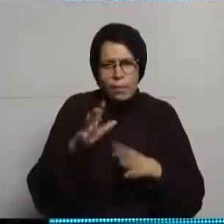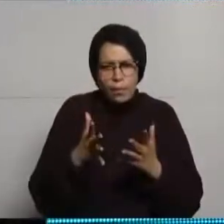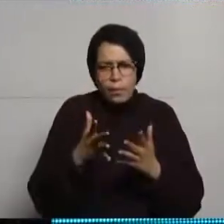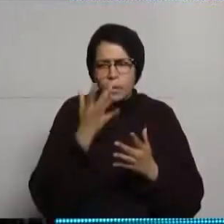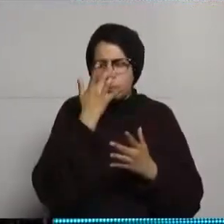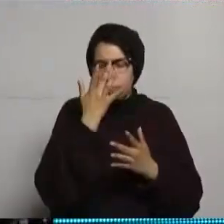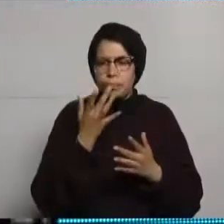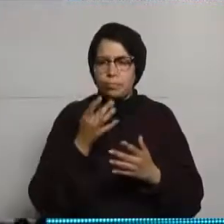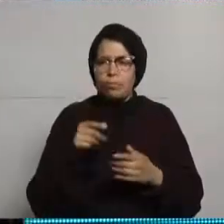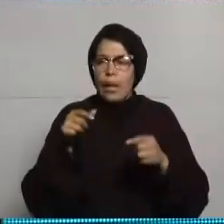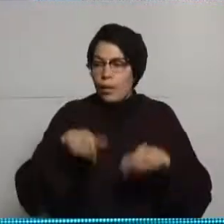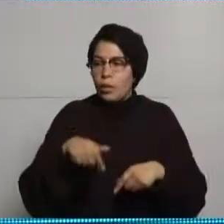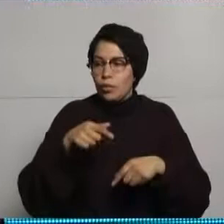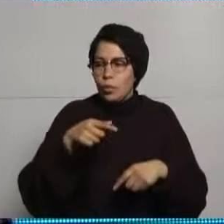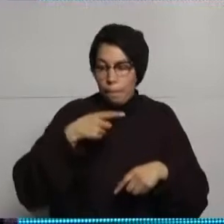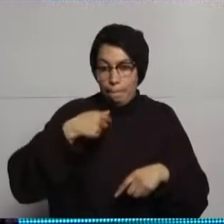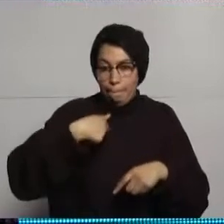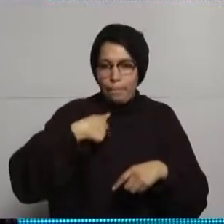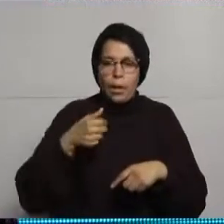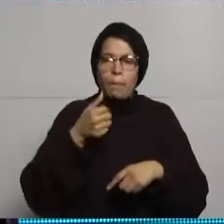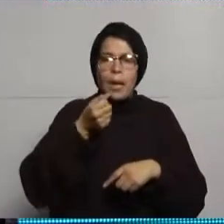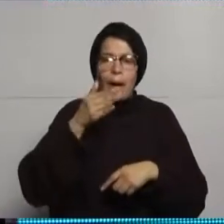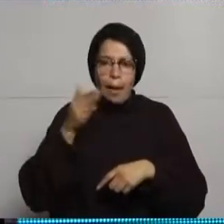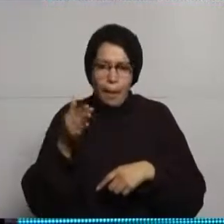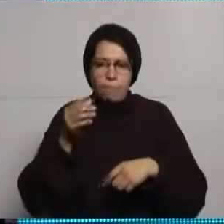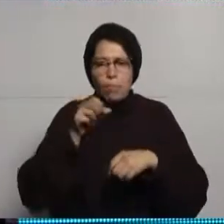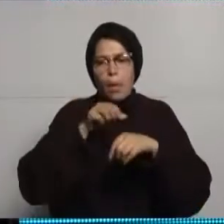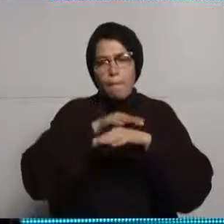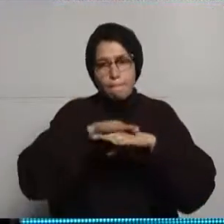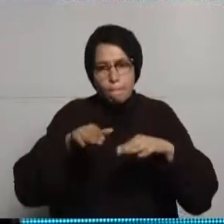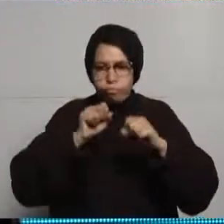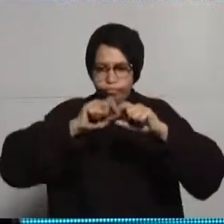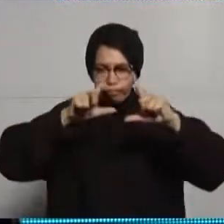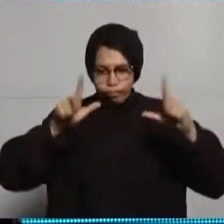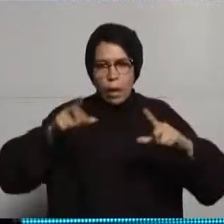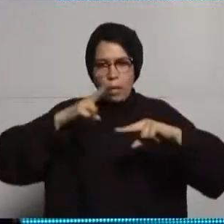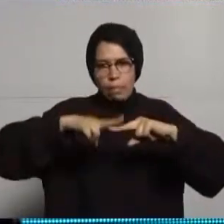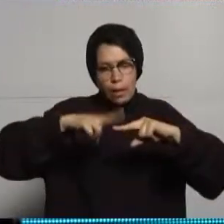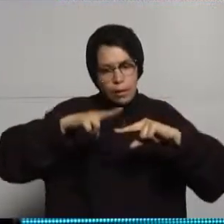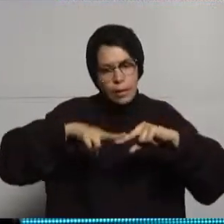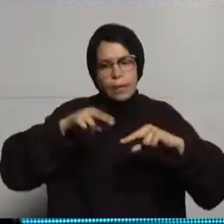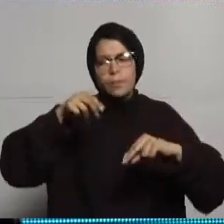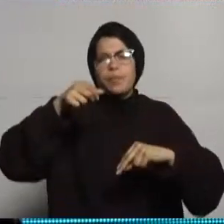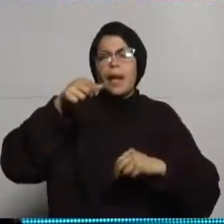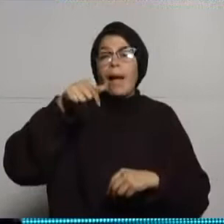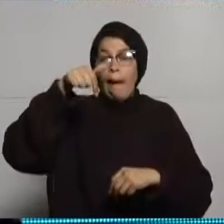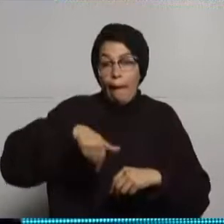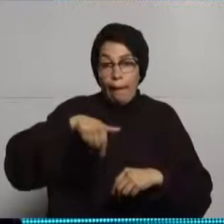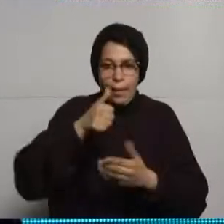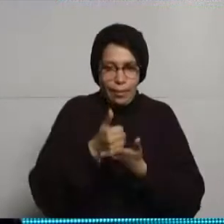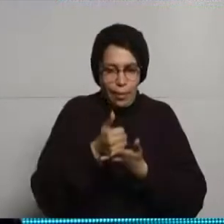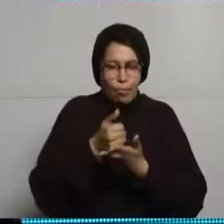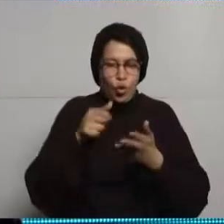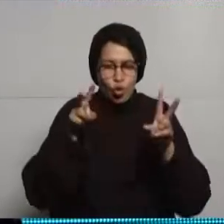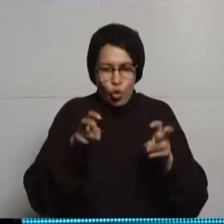en realidad Acá Estamos viene específicamente de Frena la Curva internacional, y bueno, lo que hicimos fue poder como adaptarlo, crear